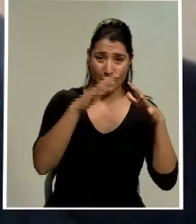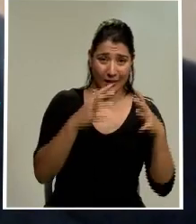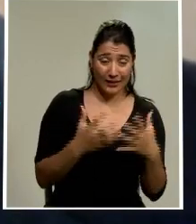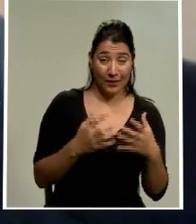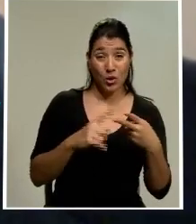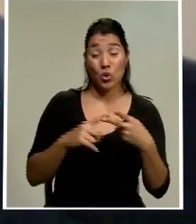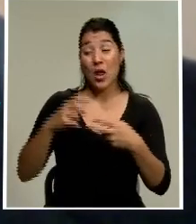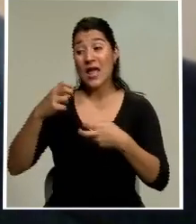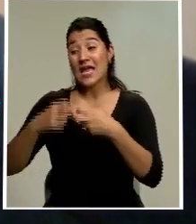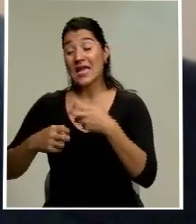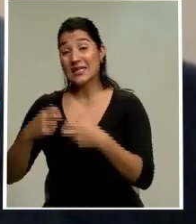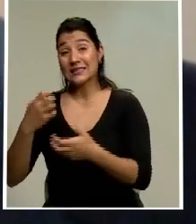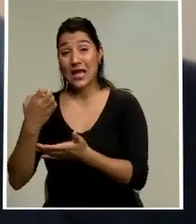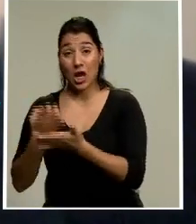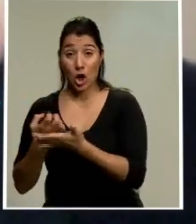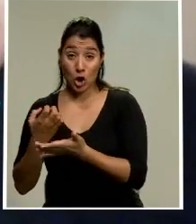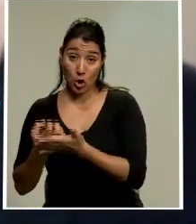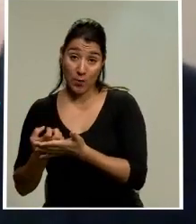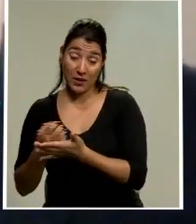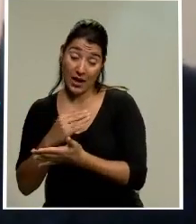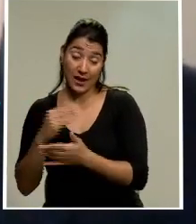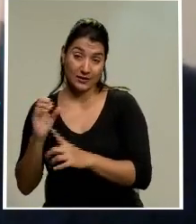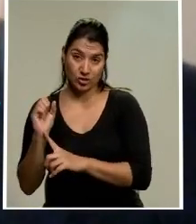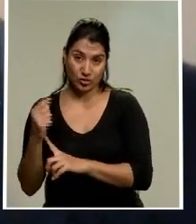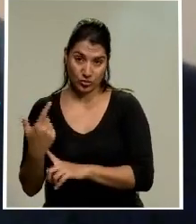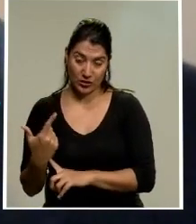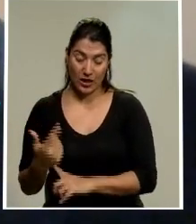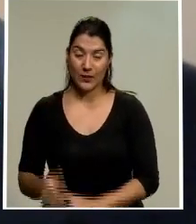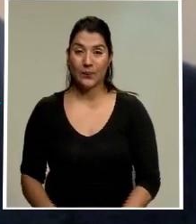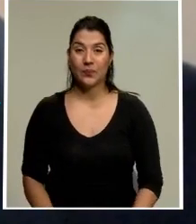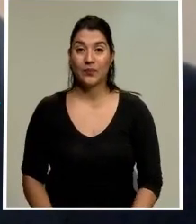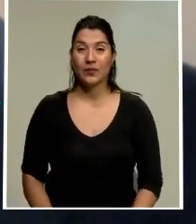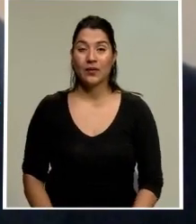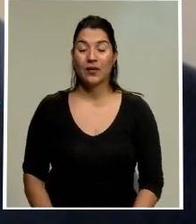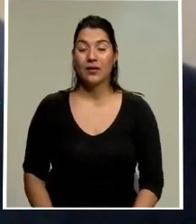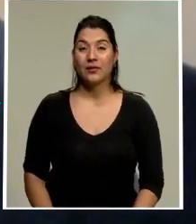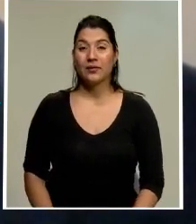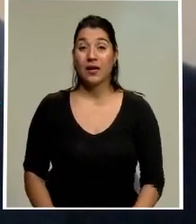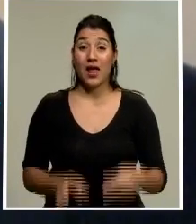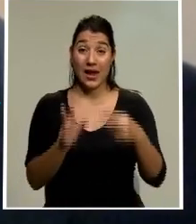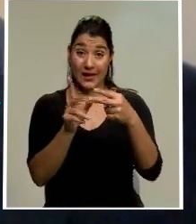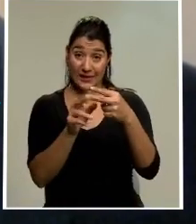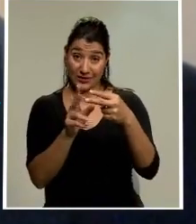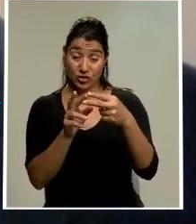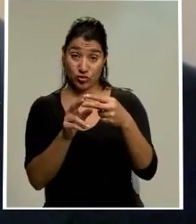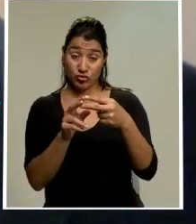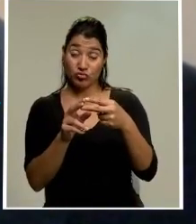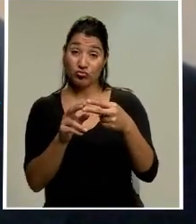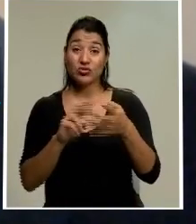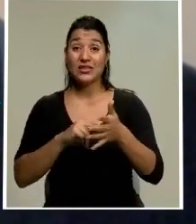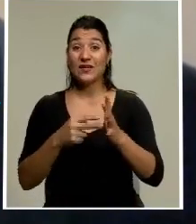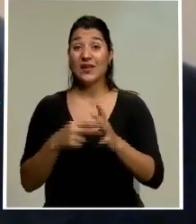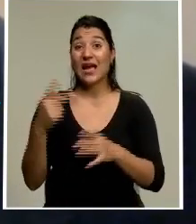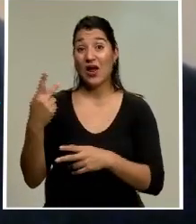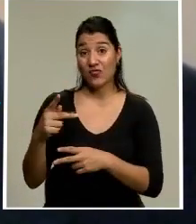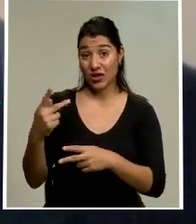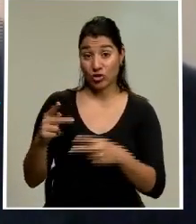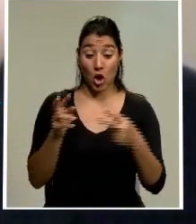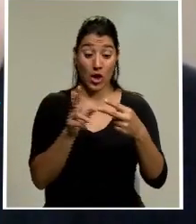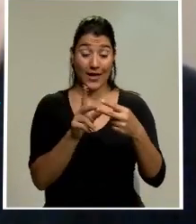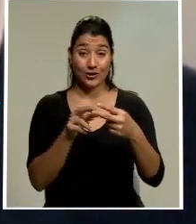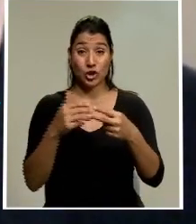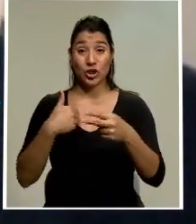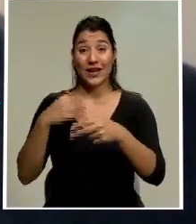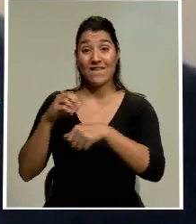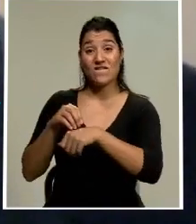crisis económica y social. Estos son factores de riesgos que influyen en